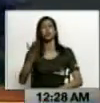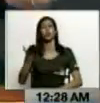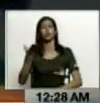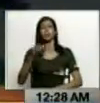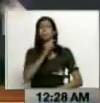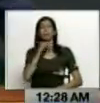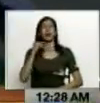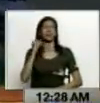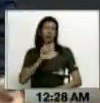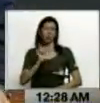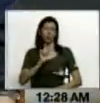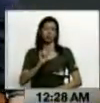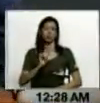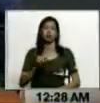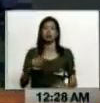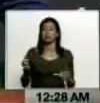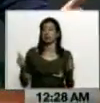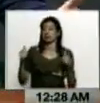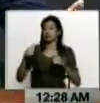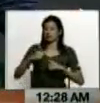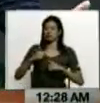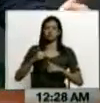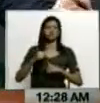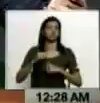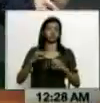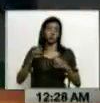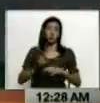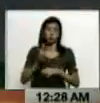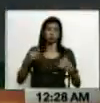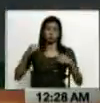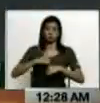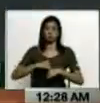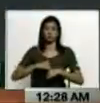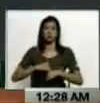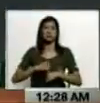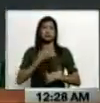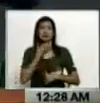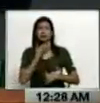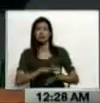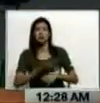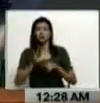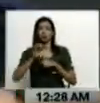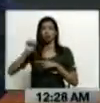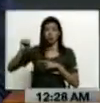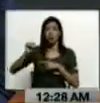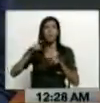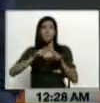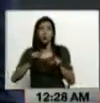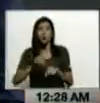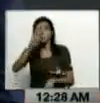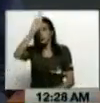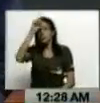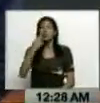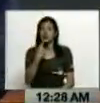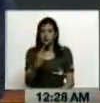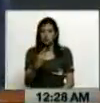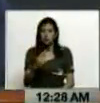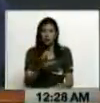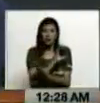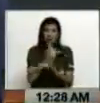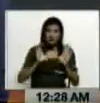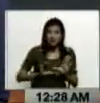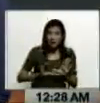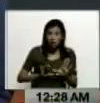no un señor de esos que tiene sotana que le da del comunismo y la del socialismo y un papa que dice